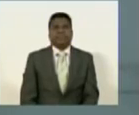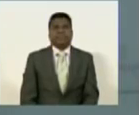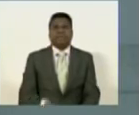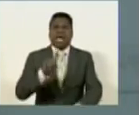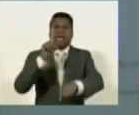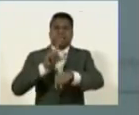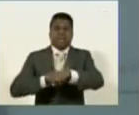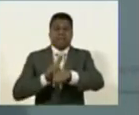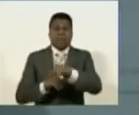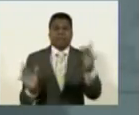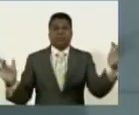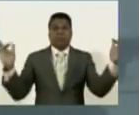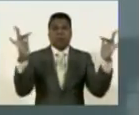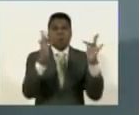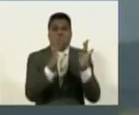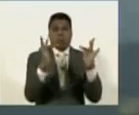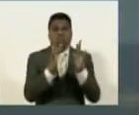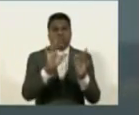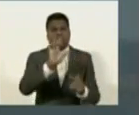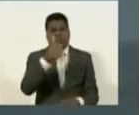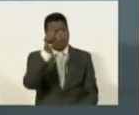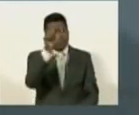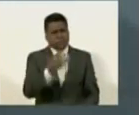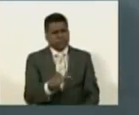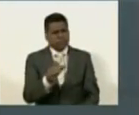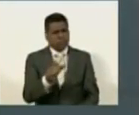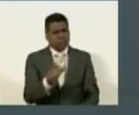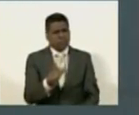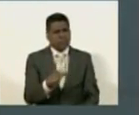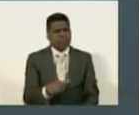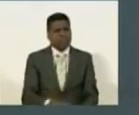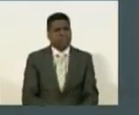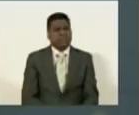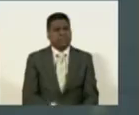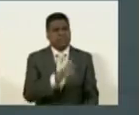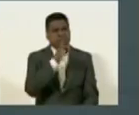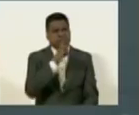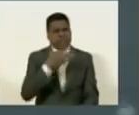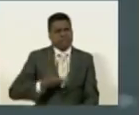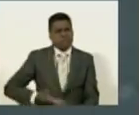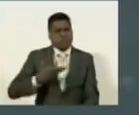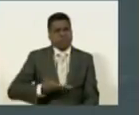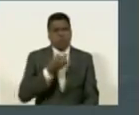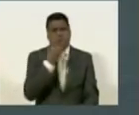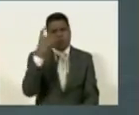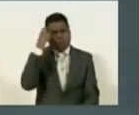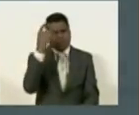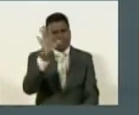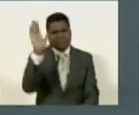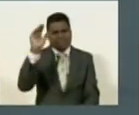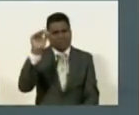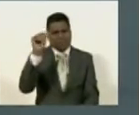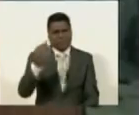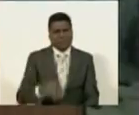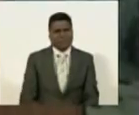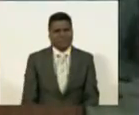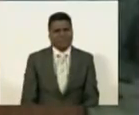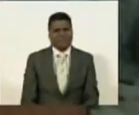Y a esta hora conectamos con nuestra compañera Andrea López. Ella tiene importante información. Buenos días, Andrea, te saludamos.